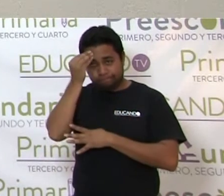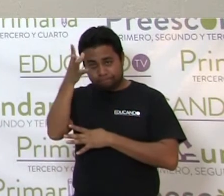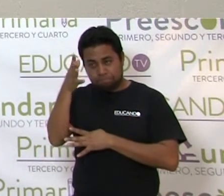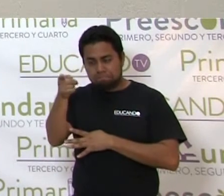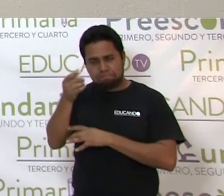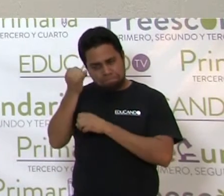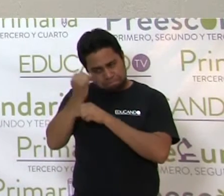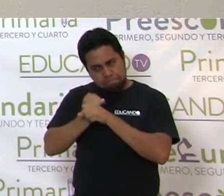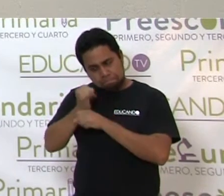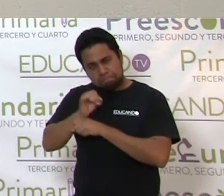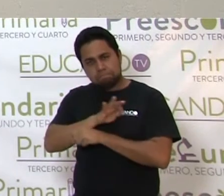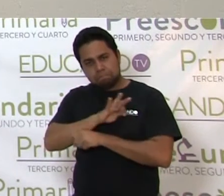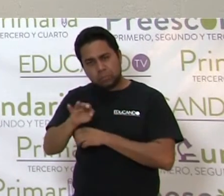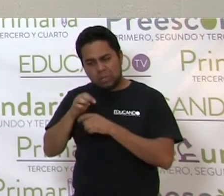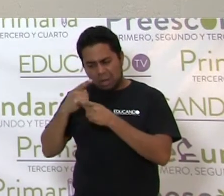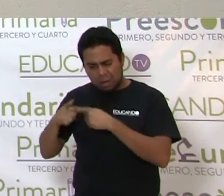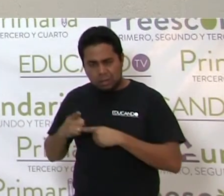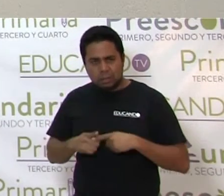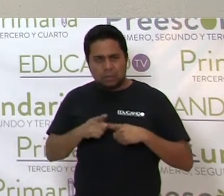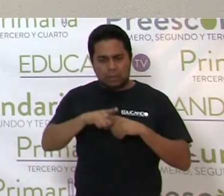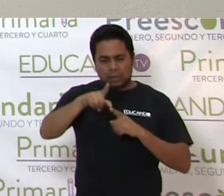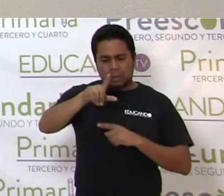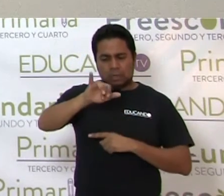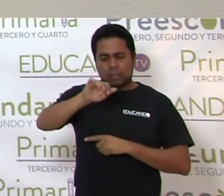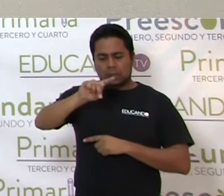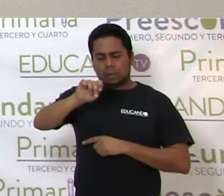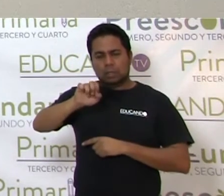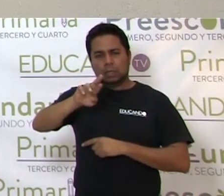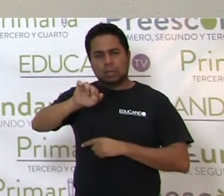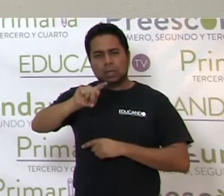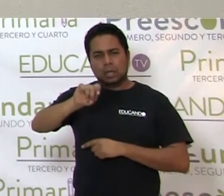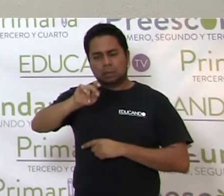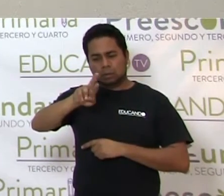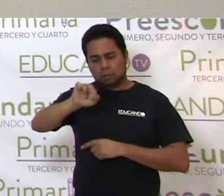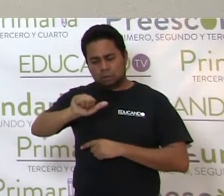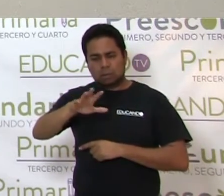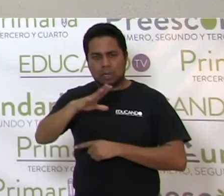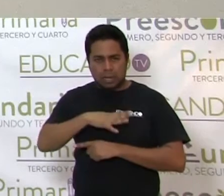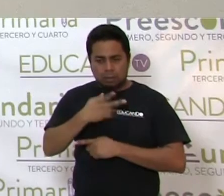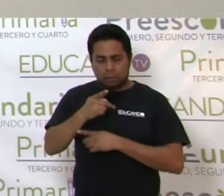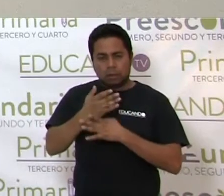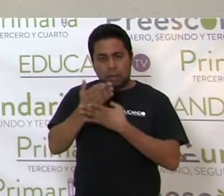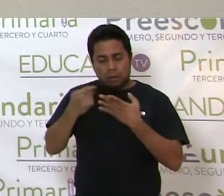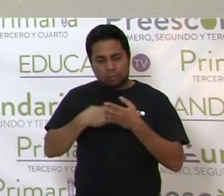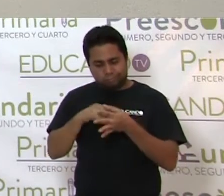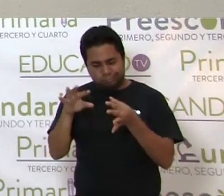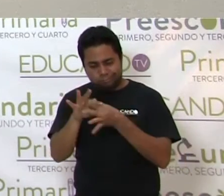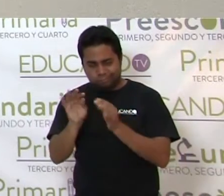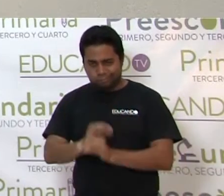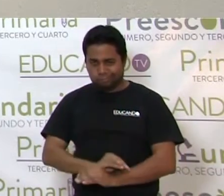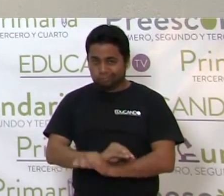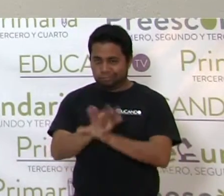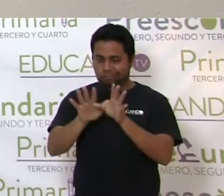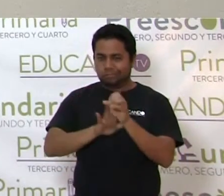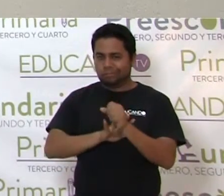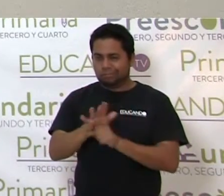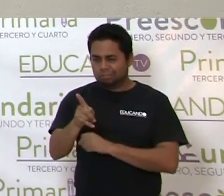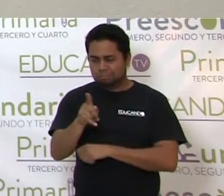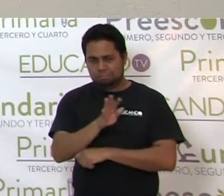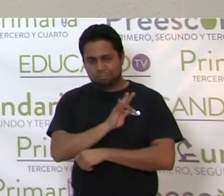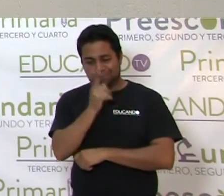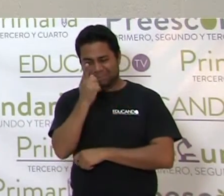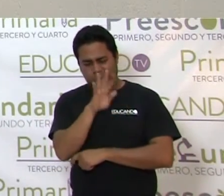pueden investigar qué otros tipos de géneros literarios existen. Pero ahora que ya les dejé claro cuáles son los géneros literarios, elijan